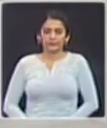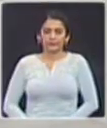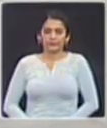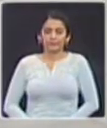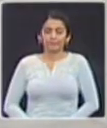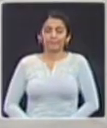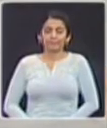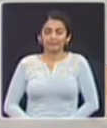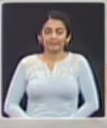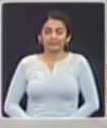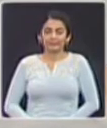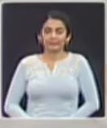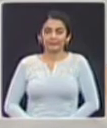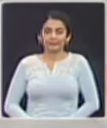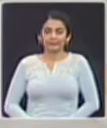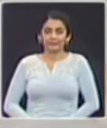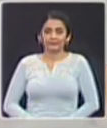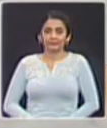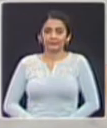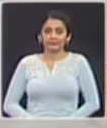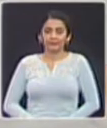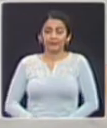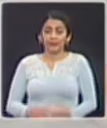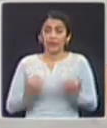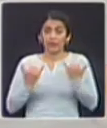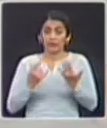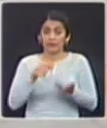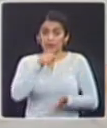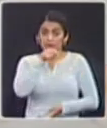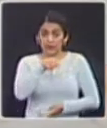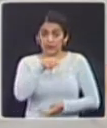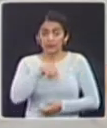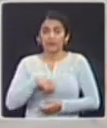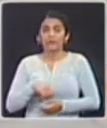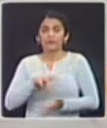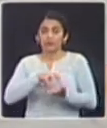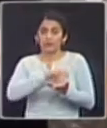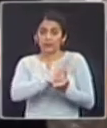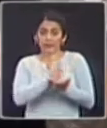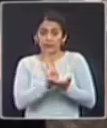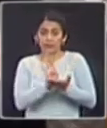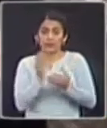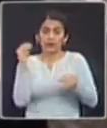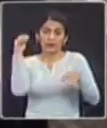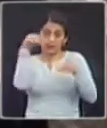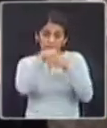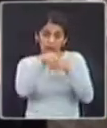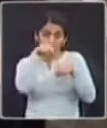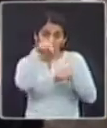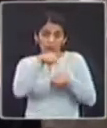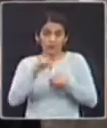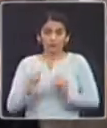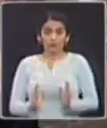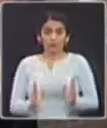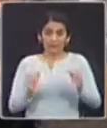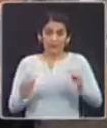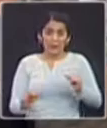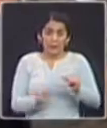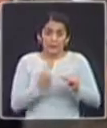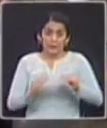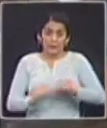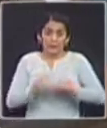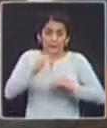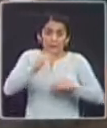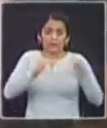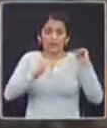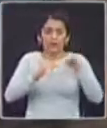Esto por un lado, mientras dentro de la Asamblea, en el primer piso, está reunido el bloque de Alianza